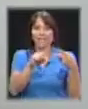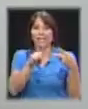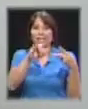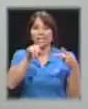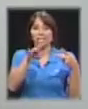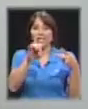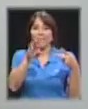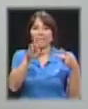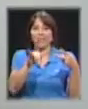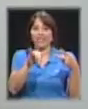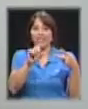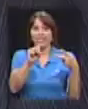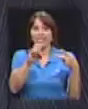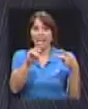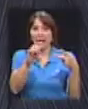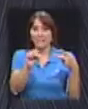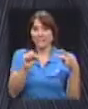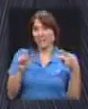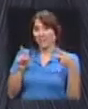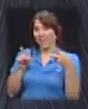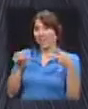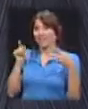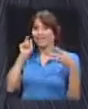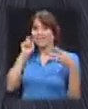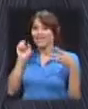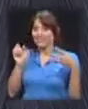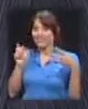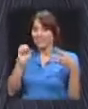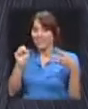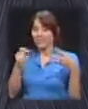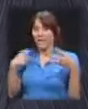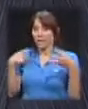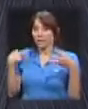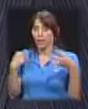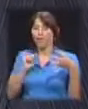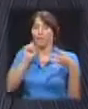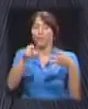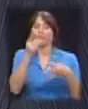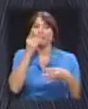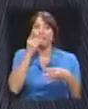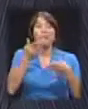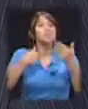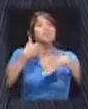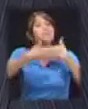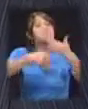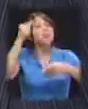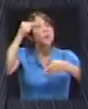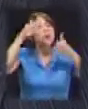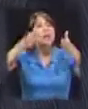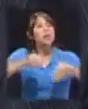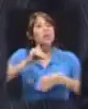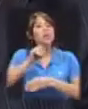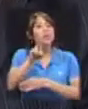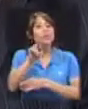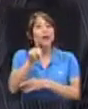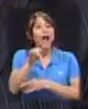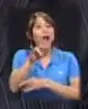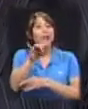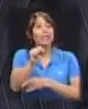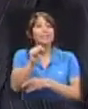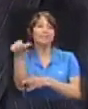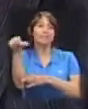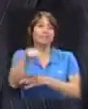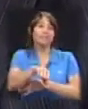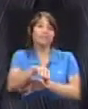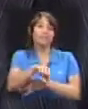Sachs. Al final de cuentas, el gobernador Dukakis pierde las elecciones, ganan los republicanos, pero bueno, ahí